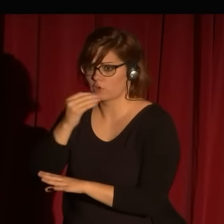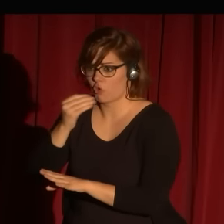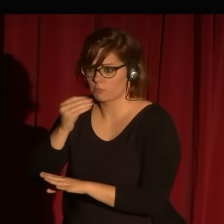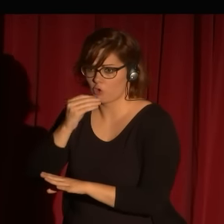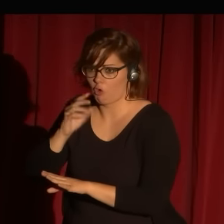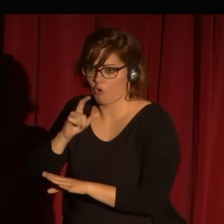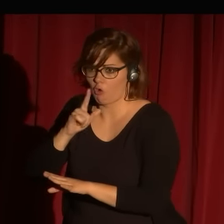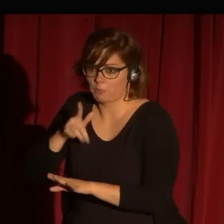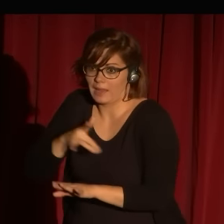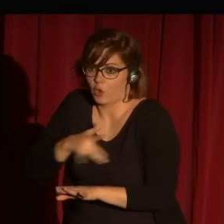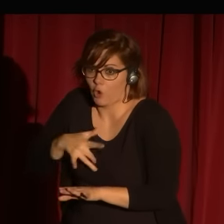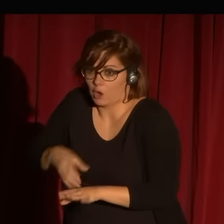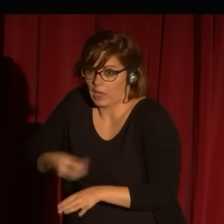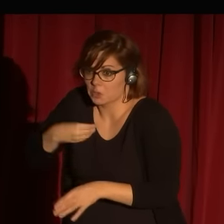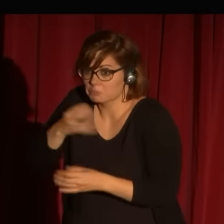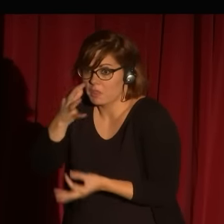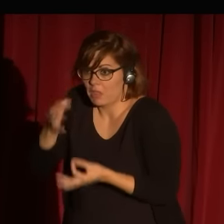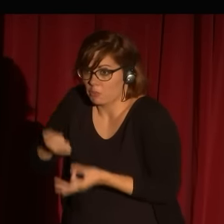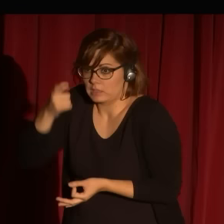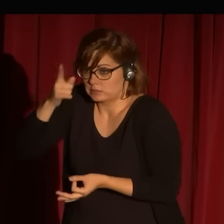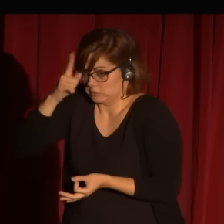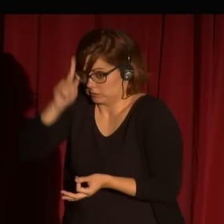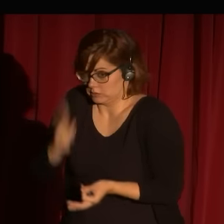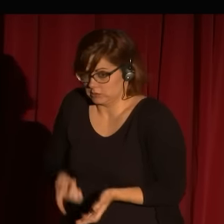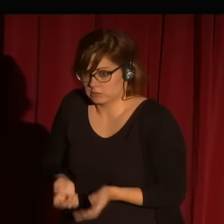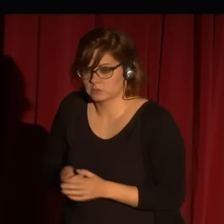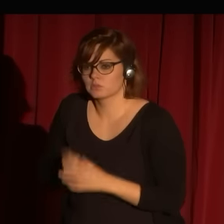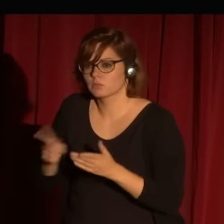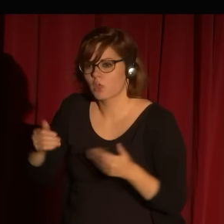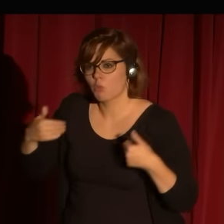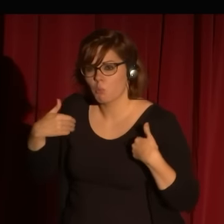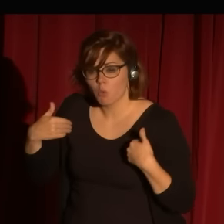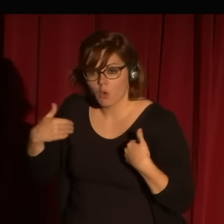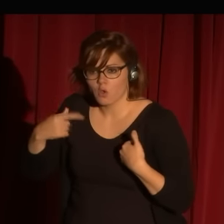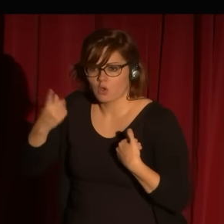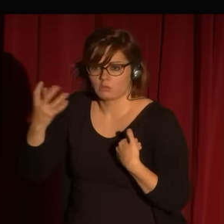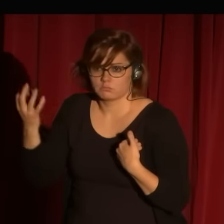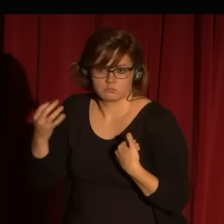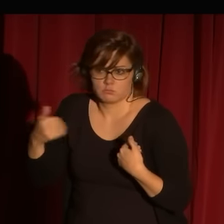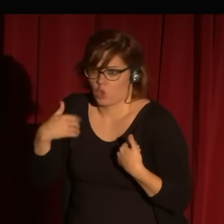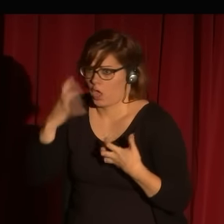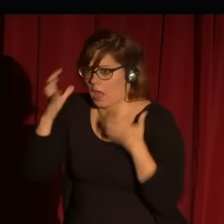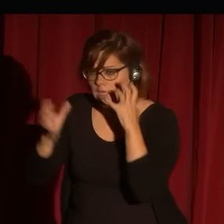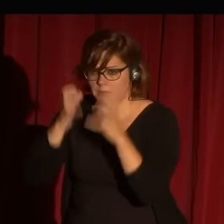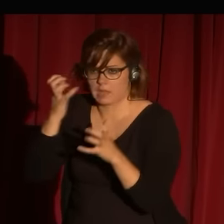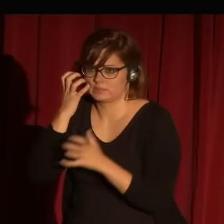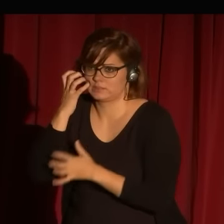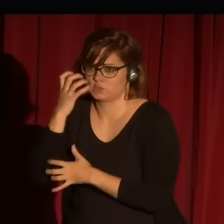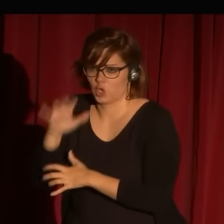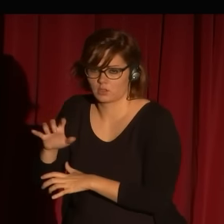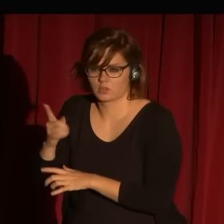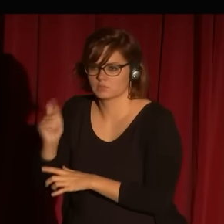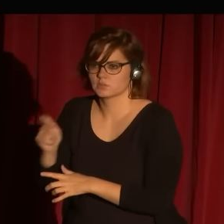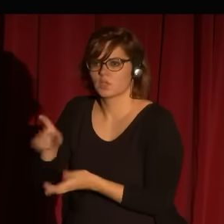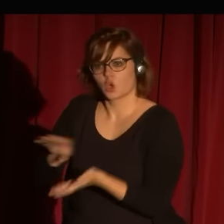dice un dato sobre el que no tenemos más información no pero bueno ha los monos son monos Son animales exóticos y